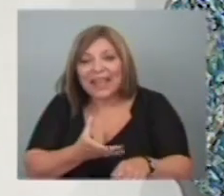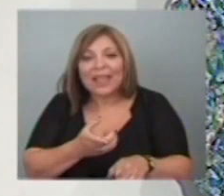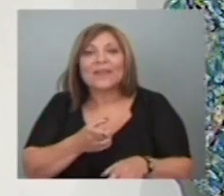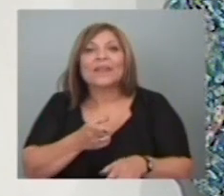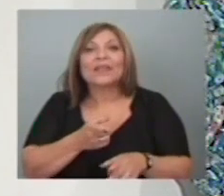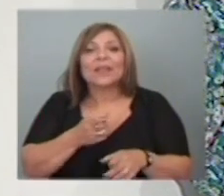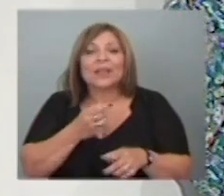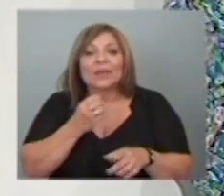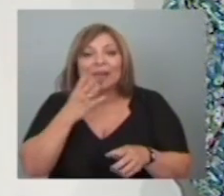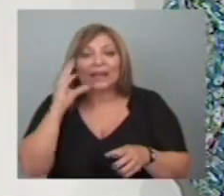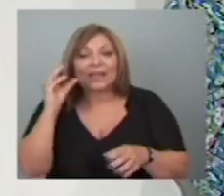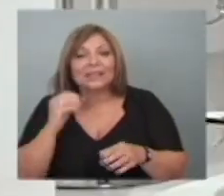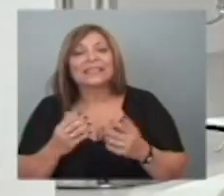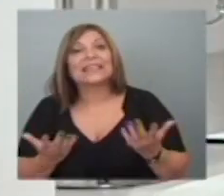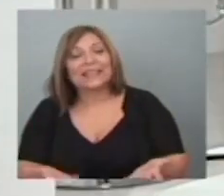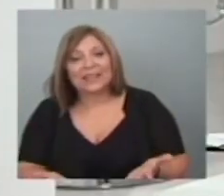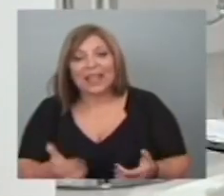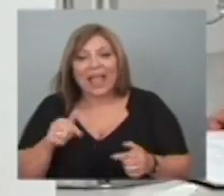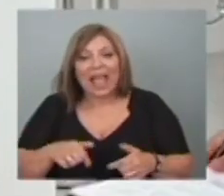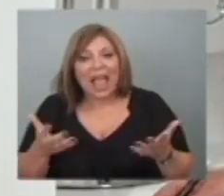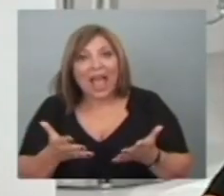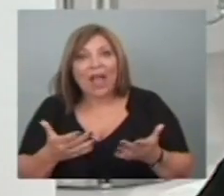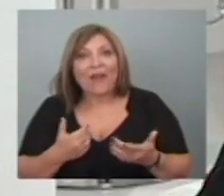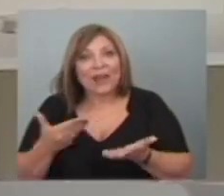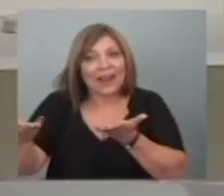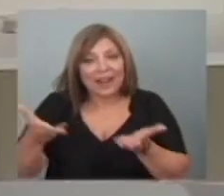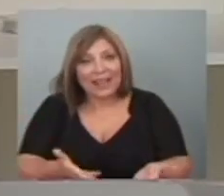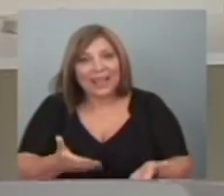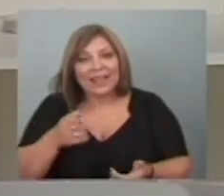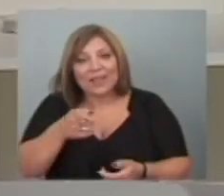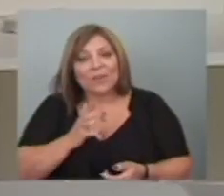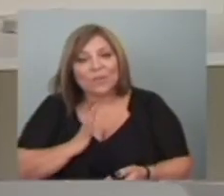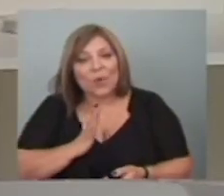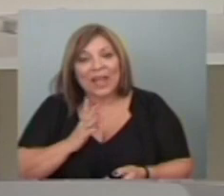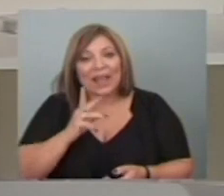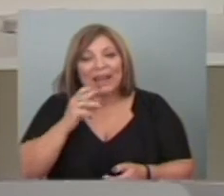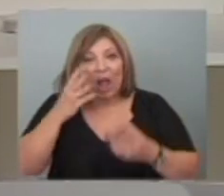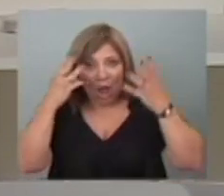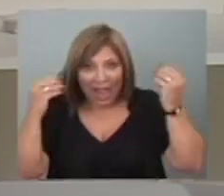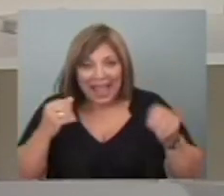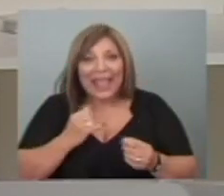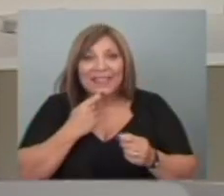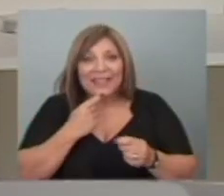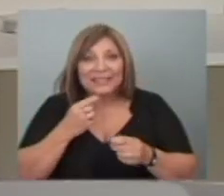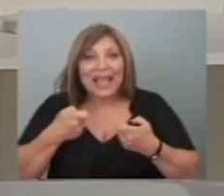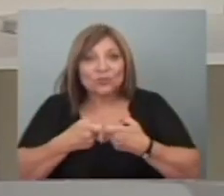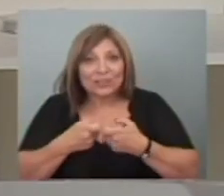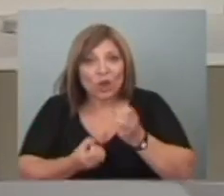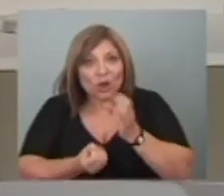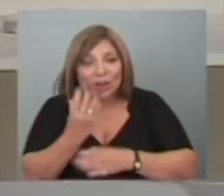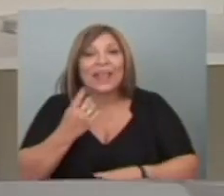Ana? Muy buenas noches, ¿cómo andan? Bueno, estamos recibiendo a Rinche, que es de la organización Idas y Vueltas.